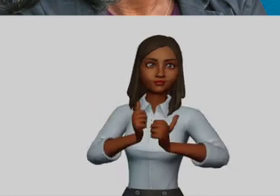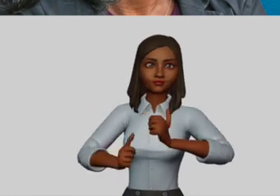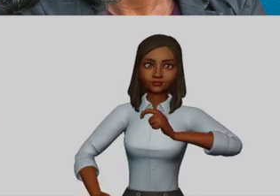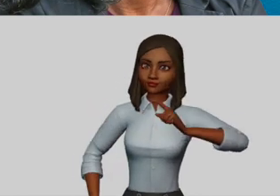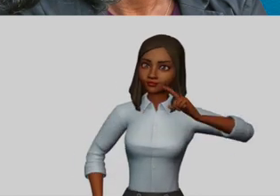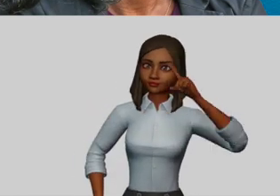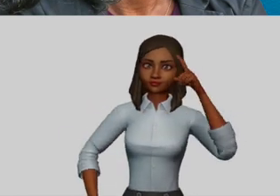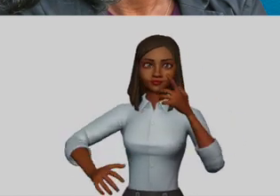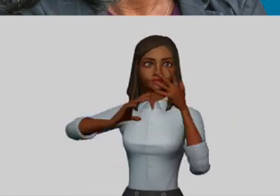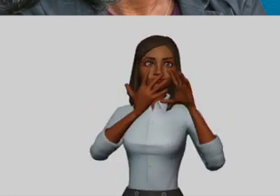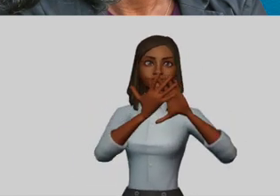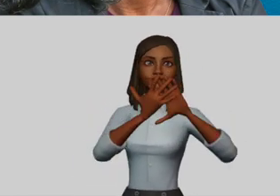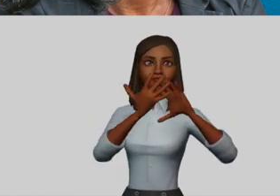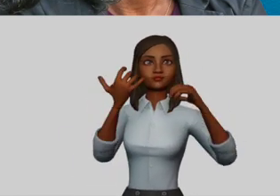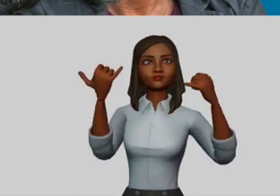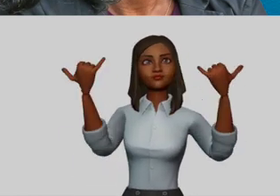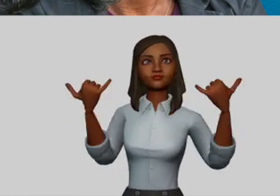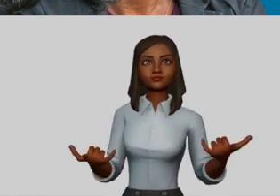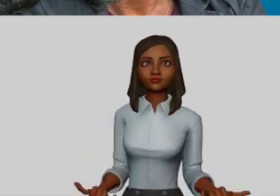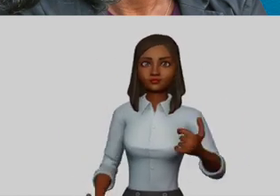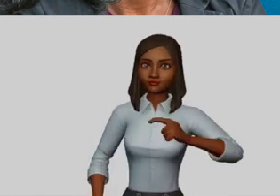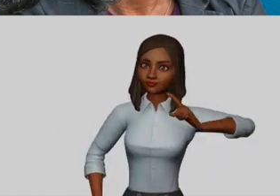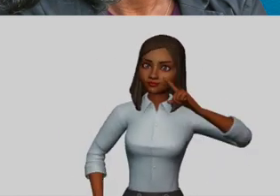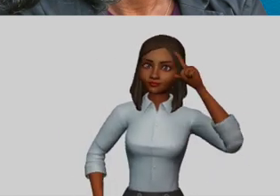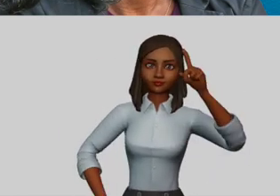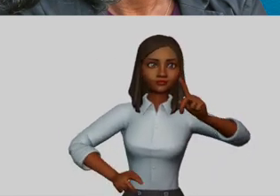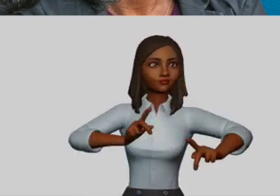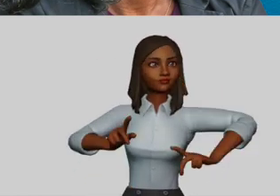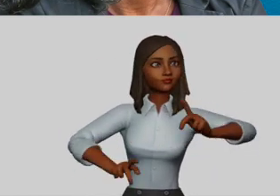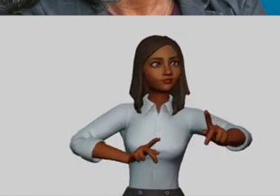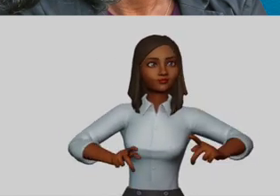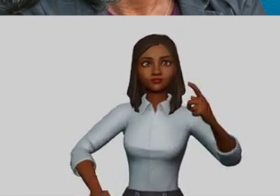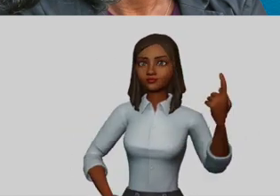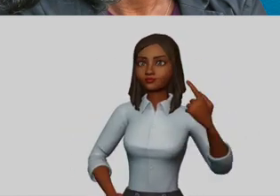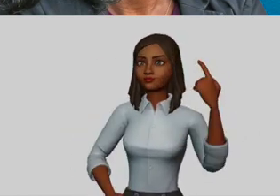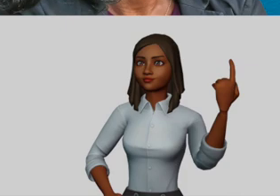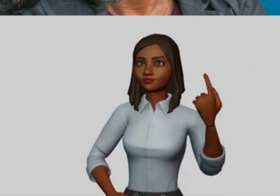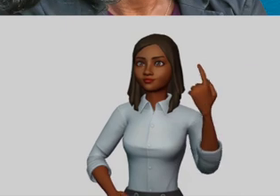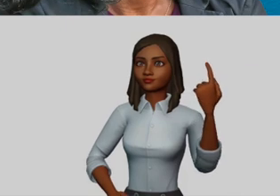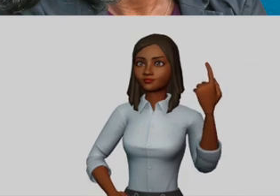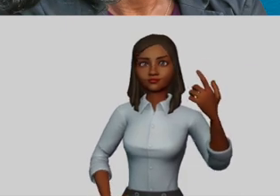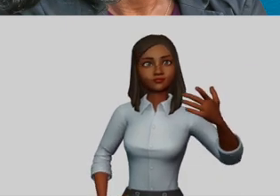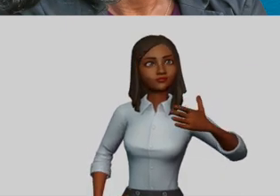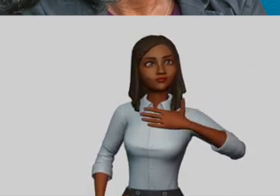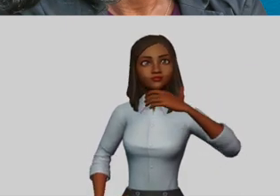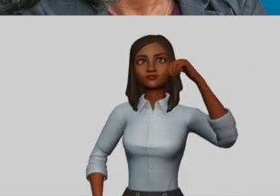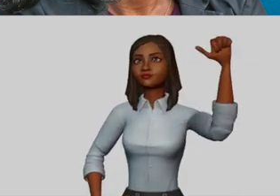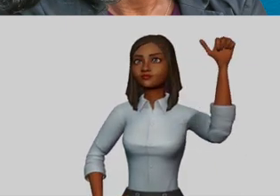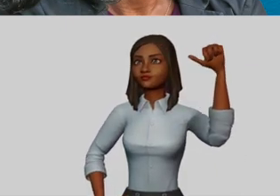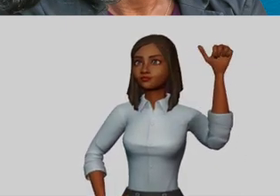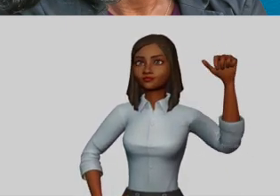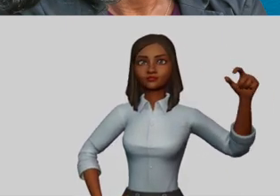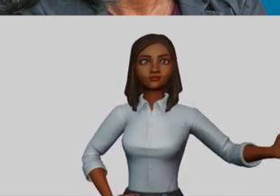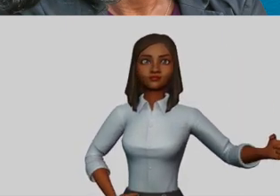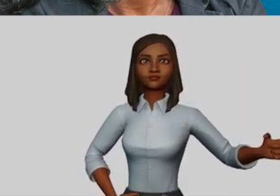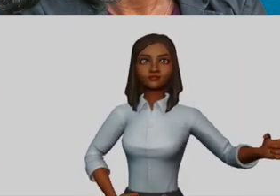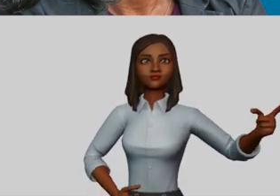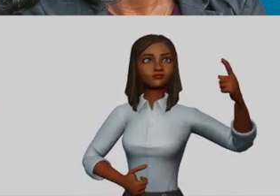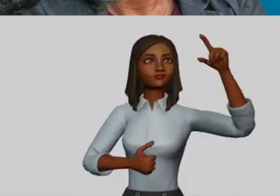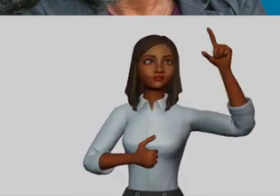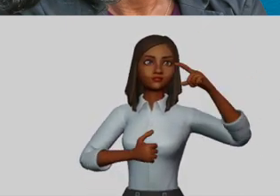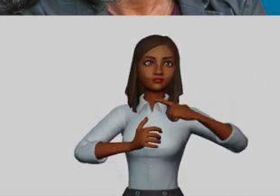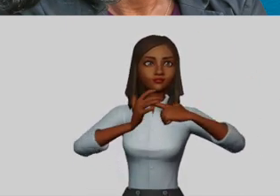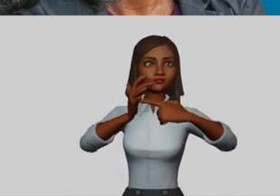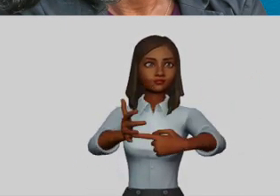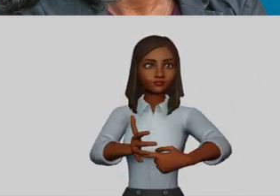una labor impresionante en todo lo que tiene que ver con personas que tienen síndrome de Down, autismo, que también vivían de